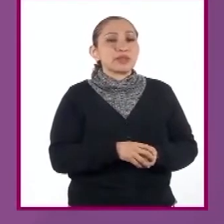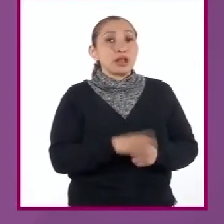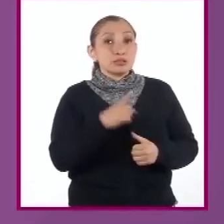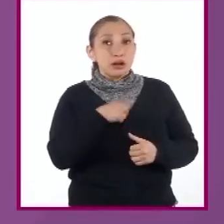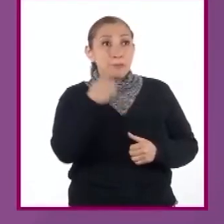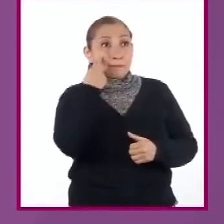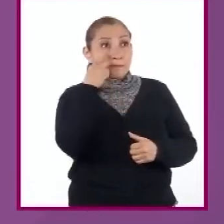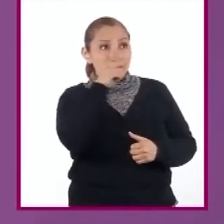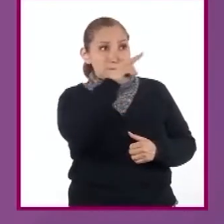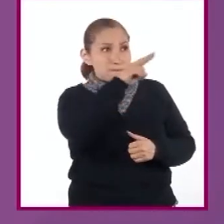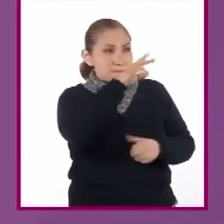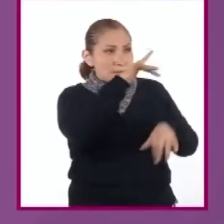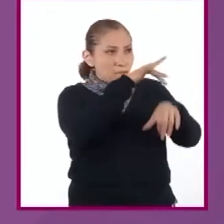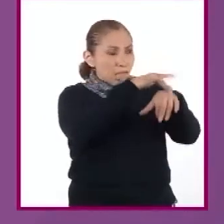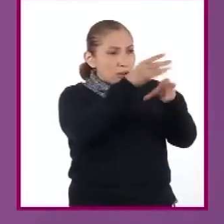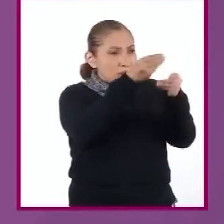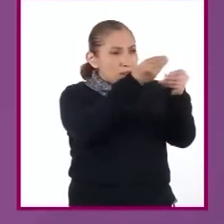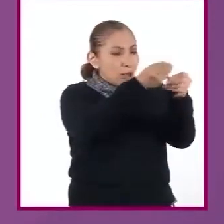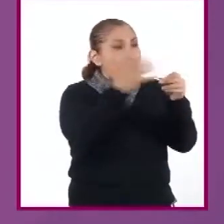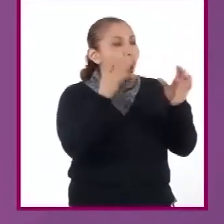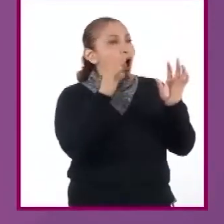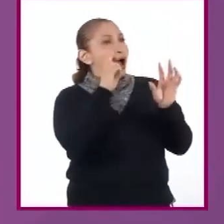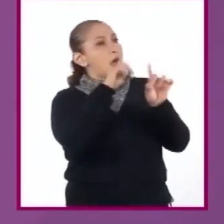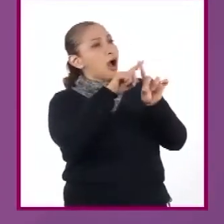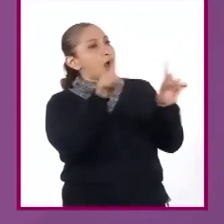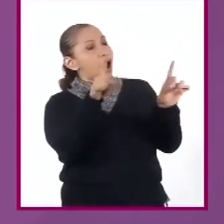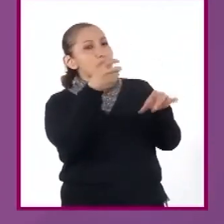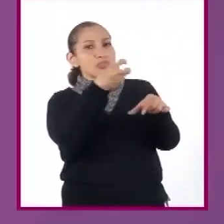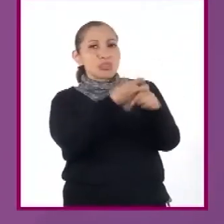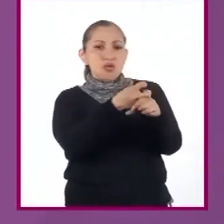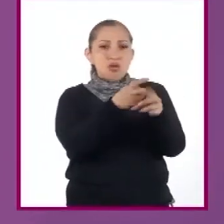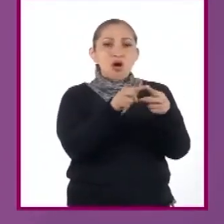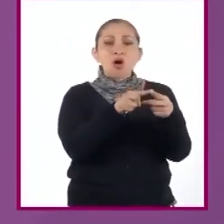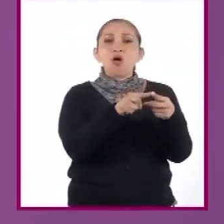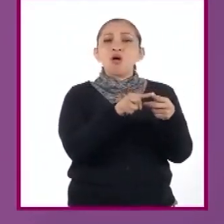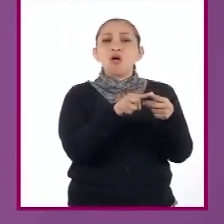solo observarlos o tocarlos, podamos distinguir si son duros,